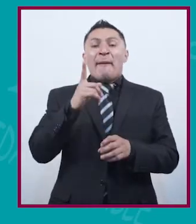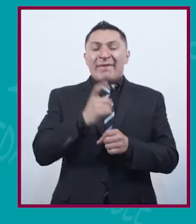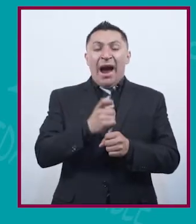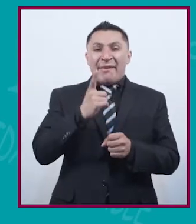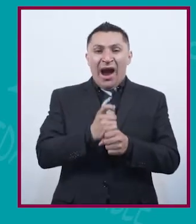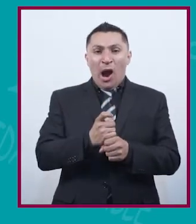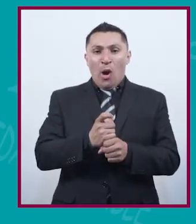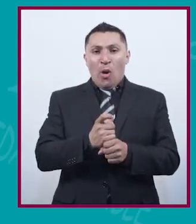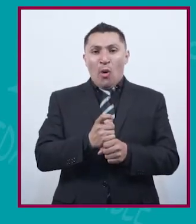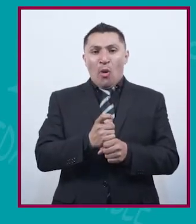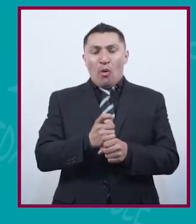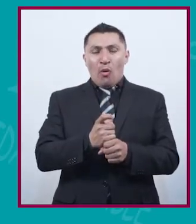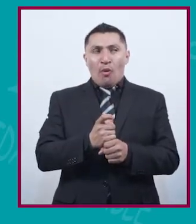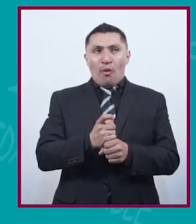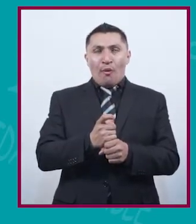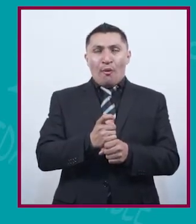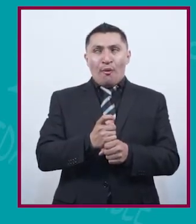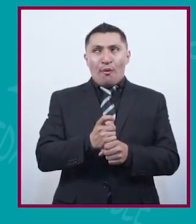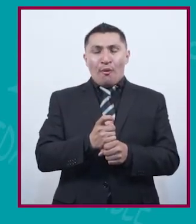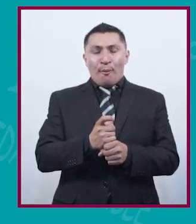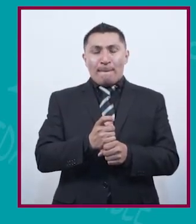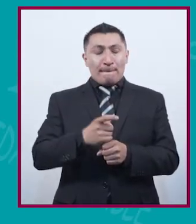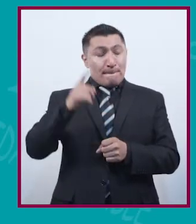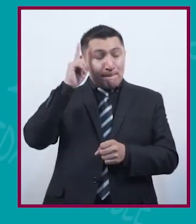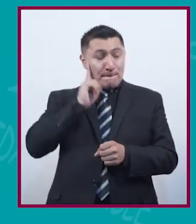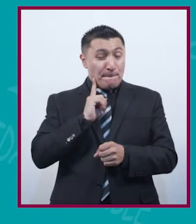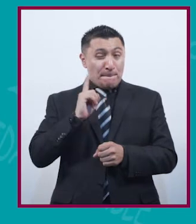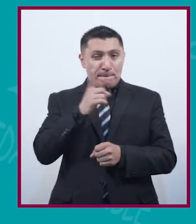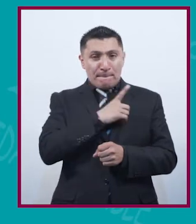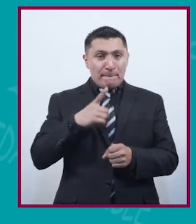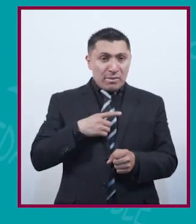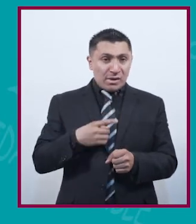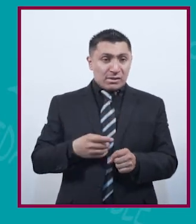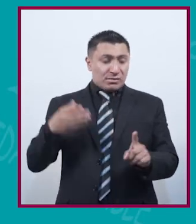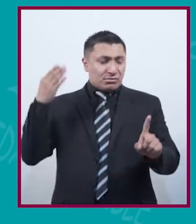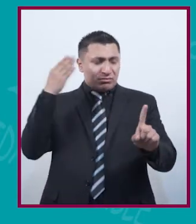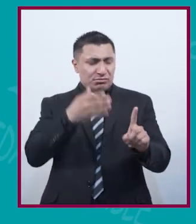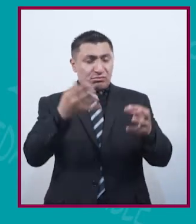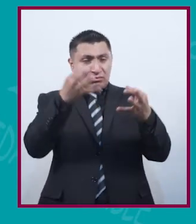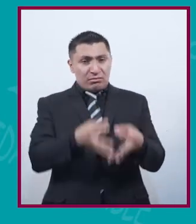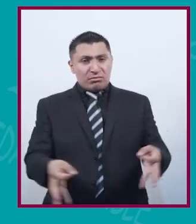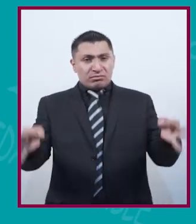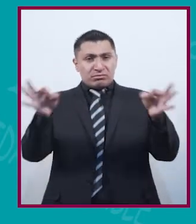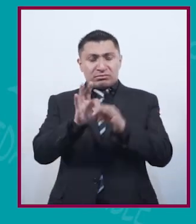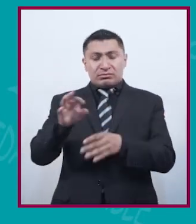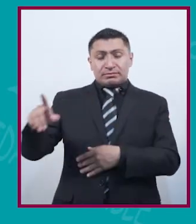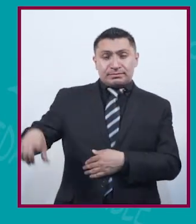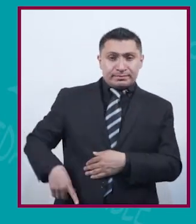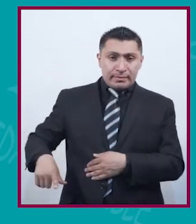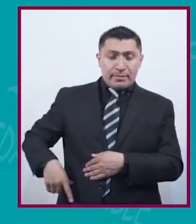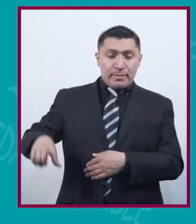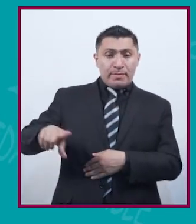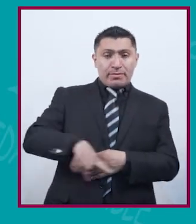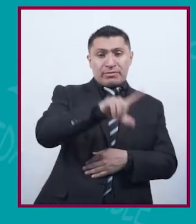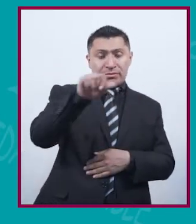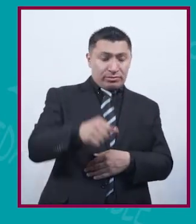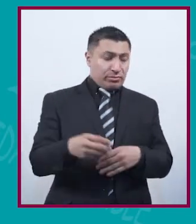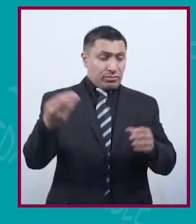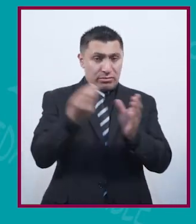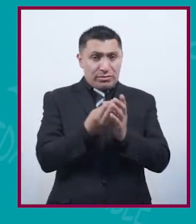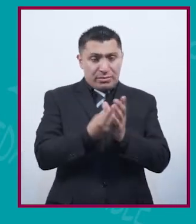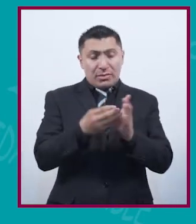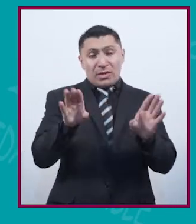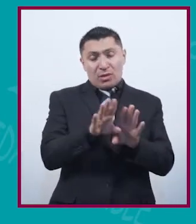de que primero tenían las mujeres que priorizar los intereses patrióticos y después sus